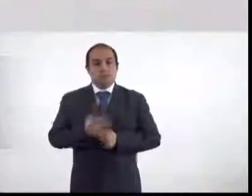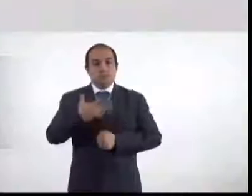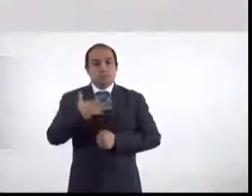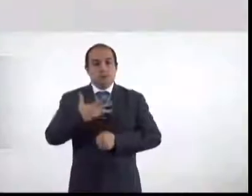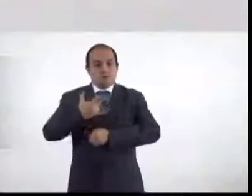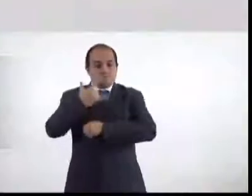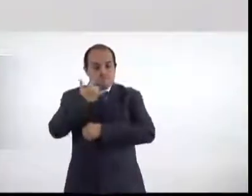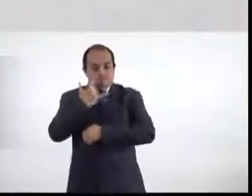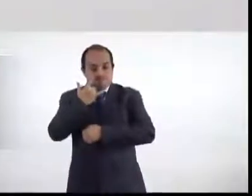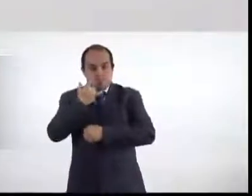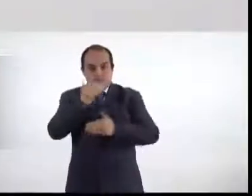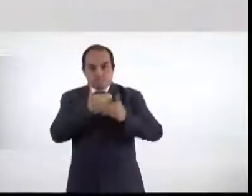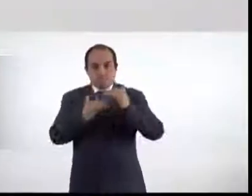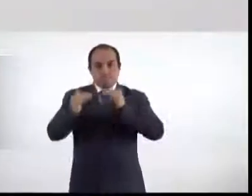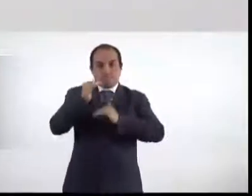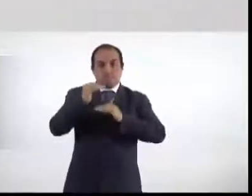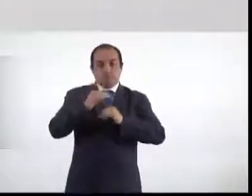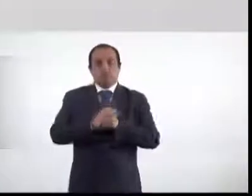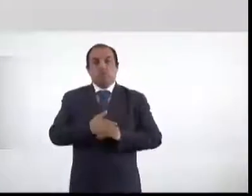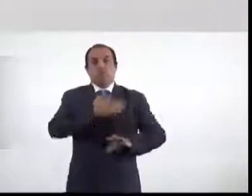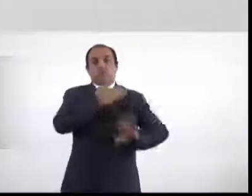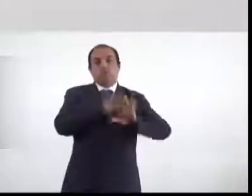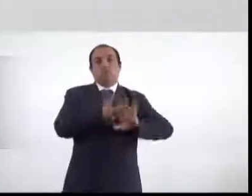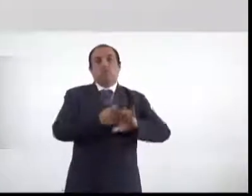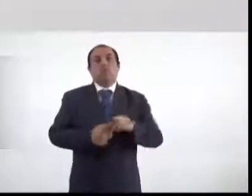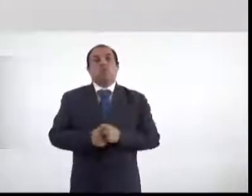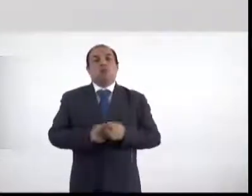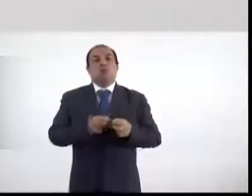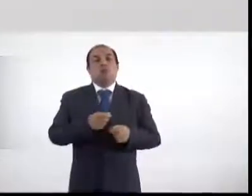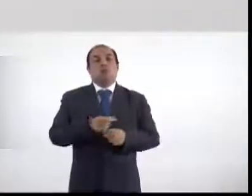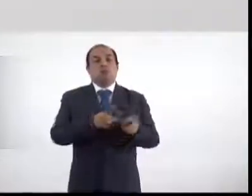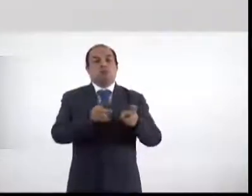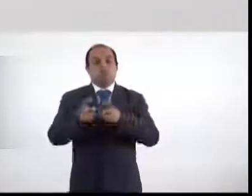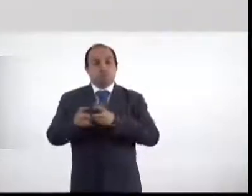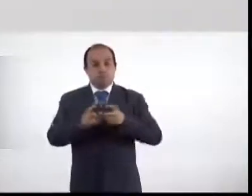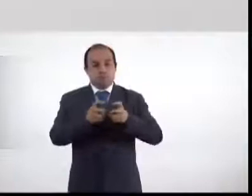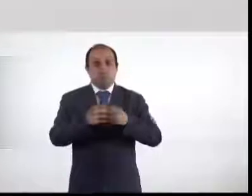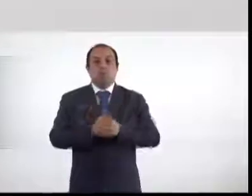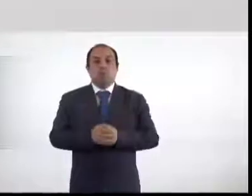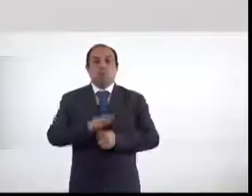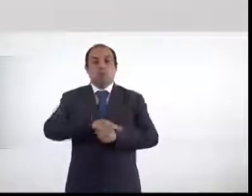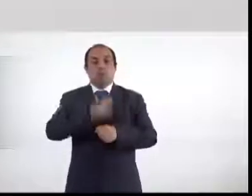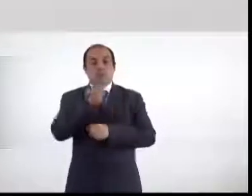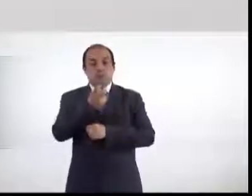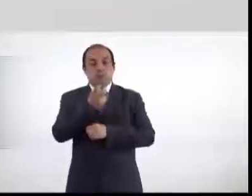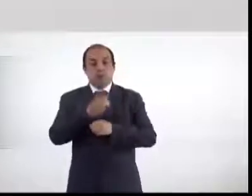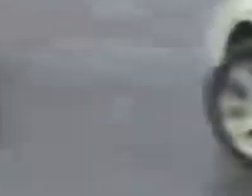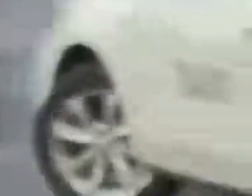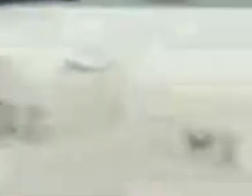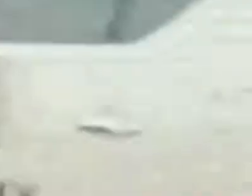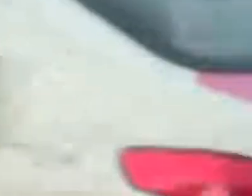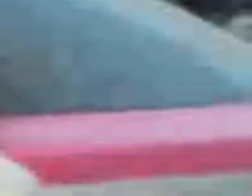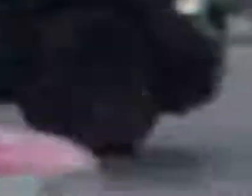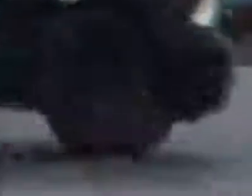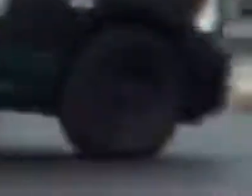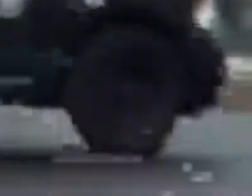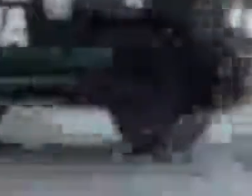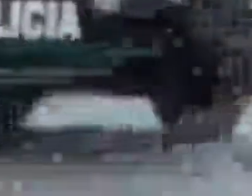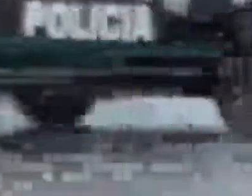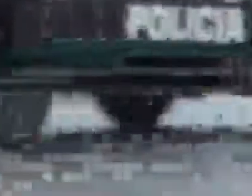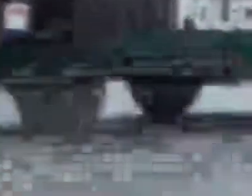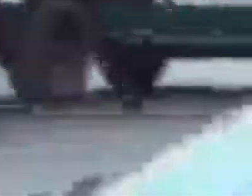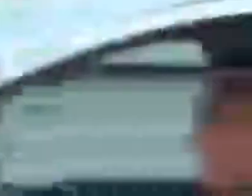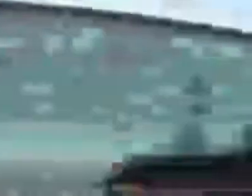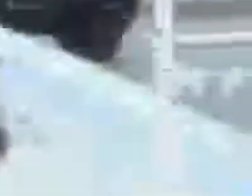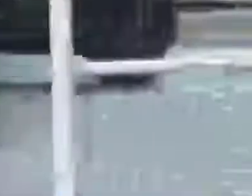presentación ante el Ministerio Público. García Harfuch dijo que por estos dos incidentes 14 policías fueron aprehendidos y presentados ante